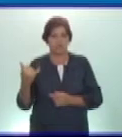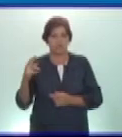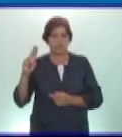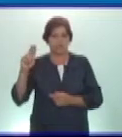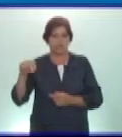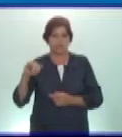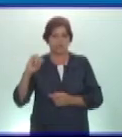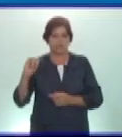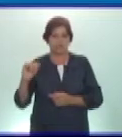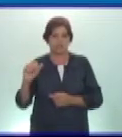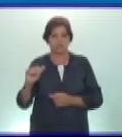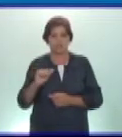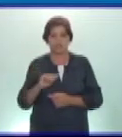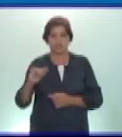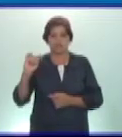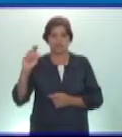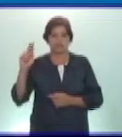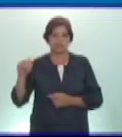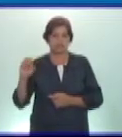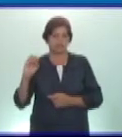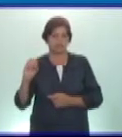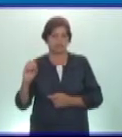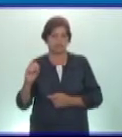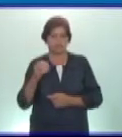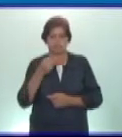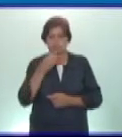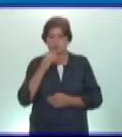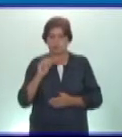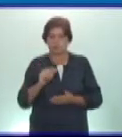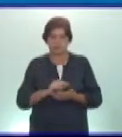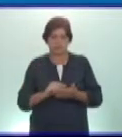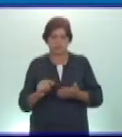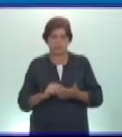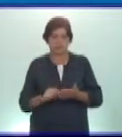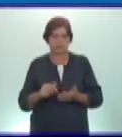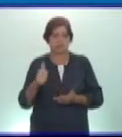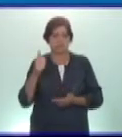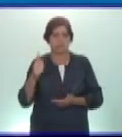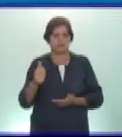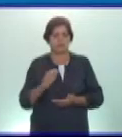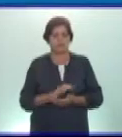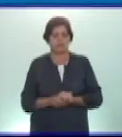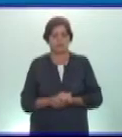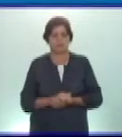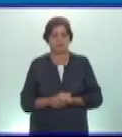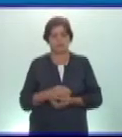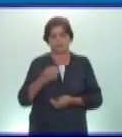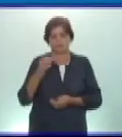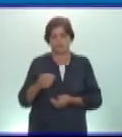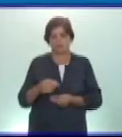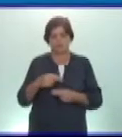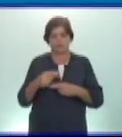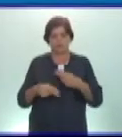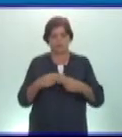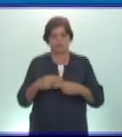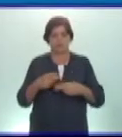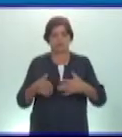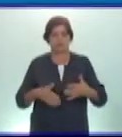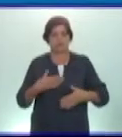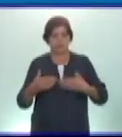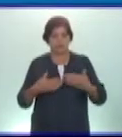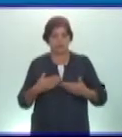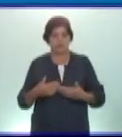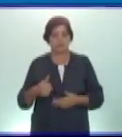tres que ustedes hayan copiado está correcta. Estoy segura que realizaron la actividad de forma